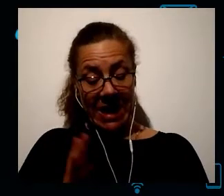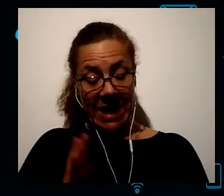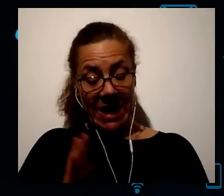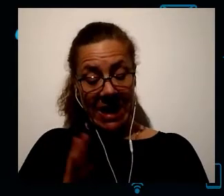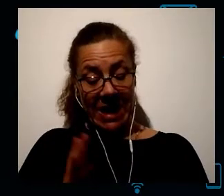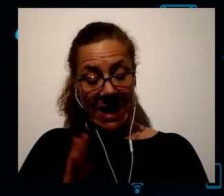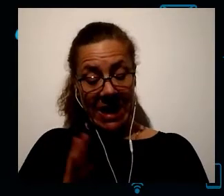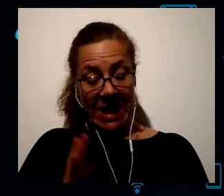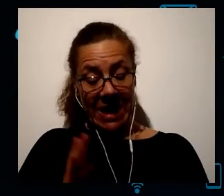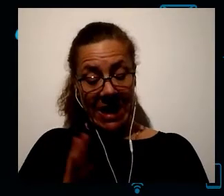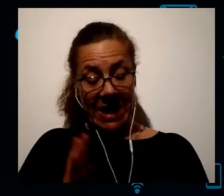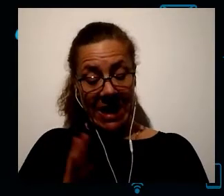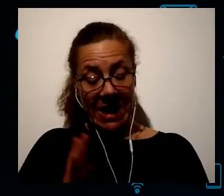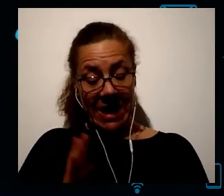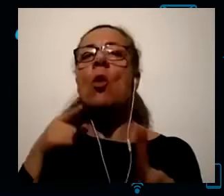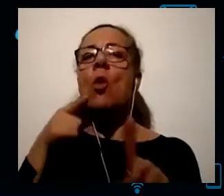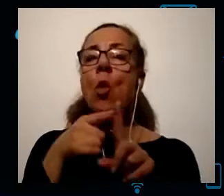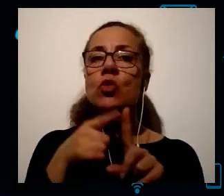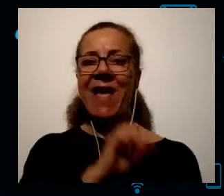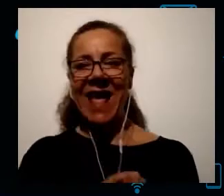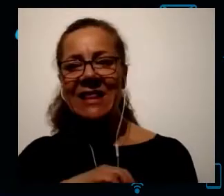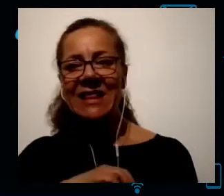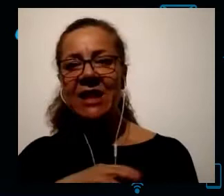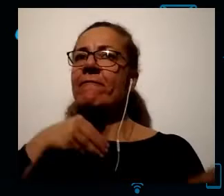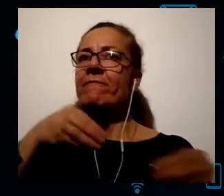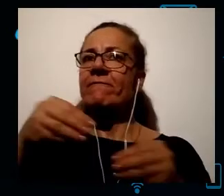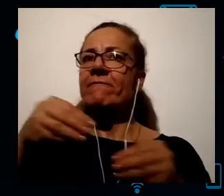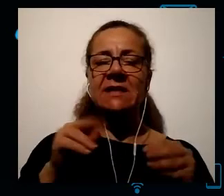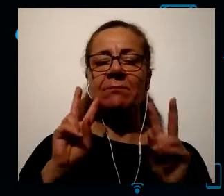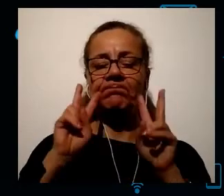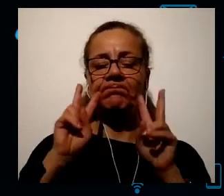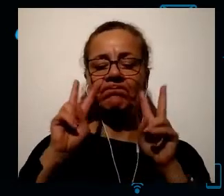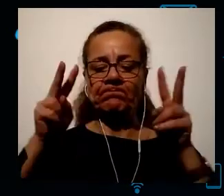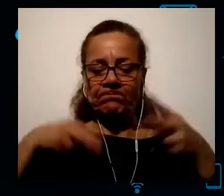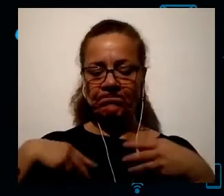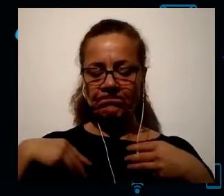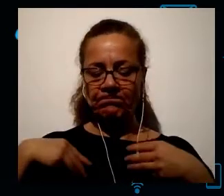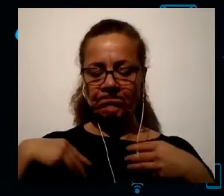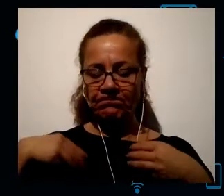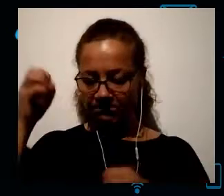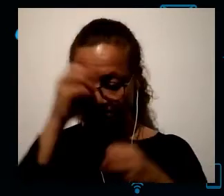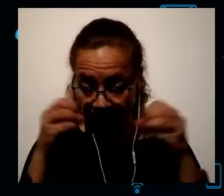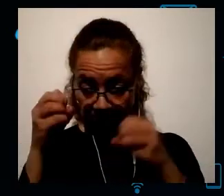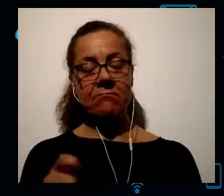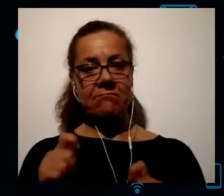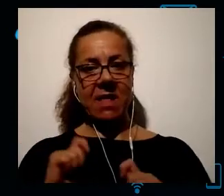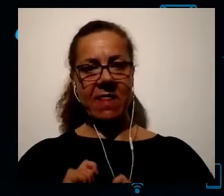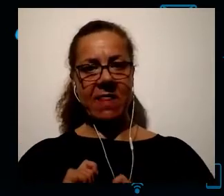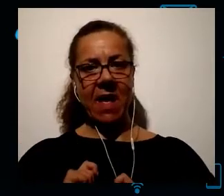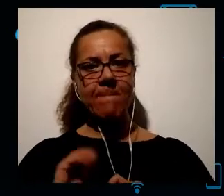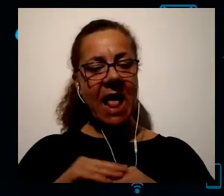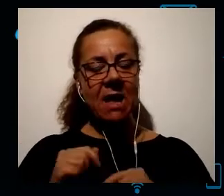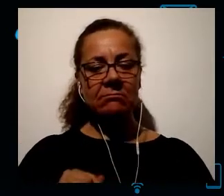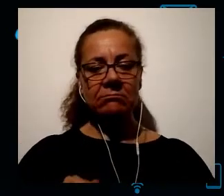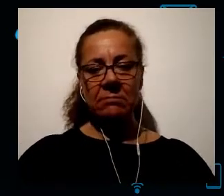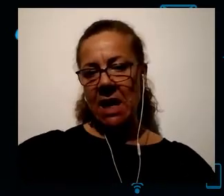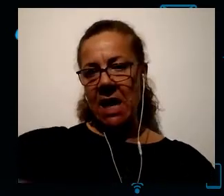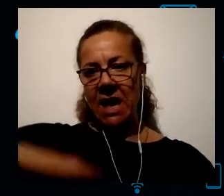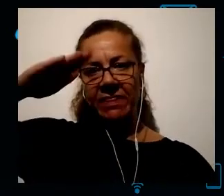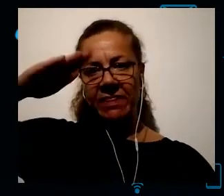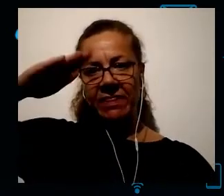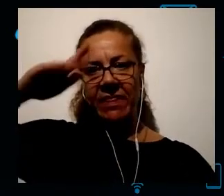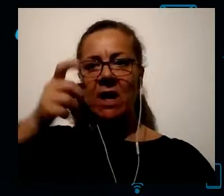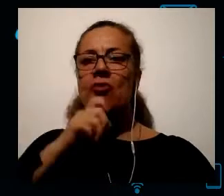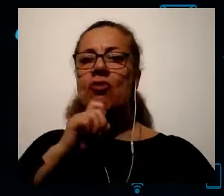hacer ese uso ético ese uso flexible reflexivo de la tecnología que les que les sirva para crecer como personas y para